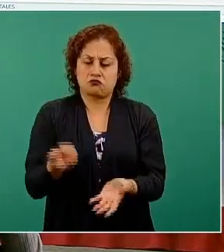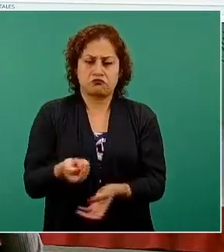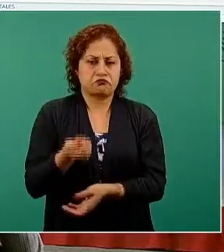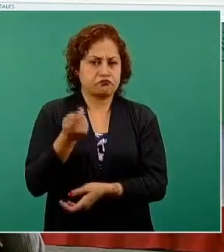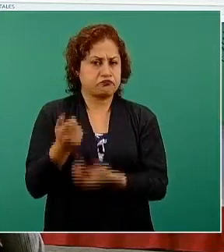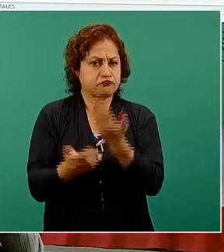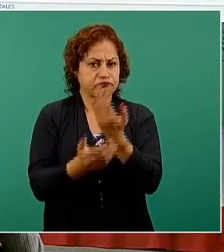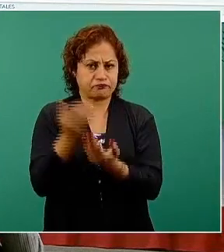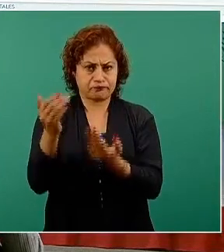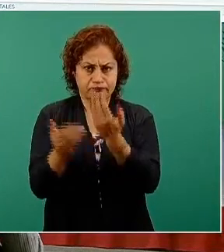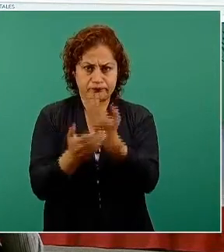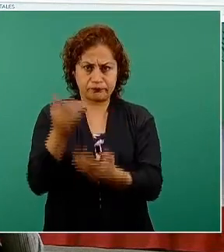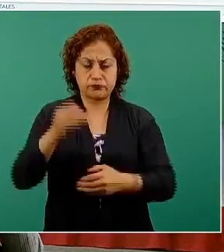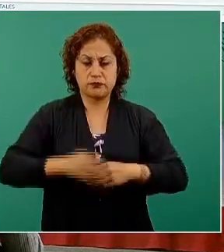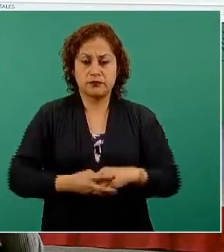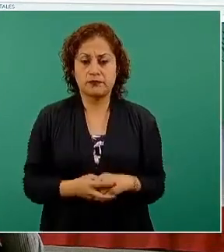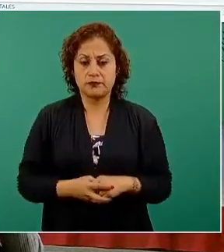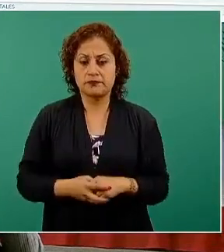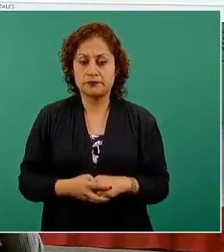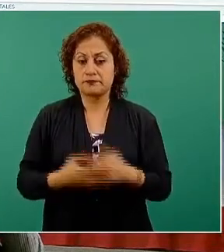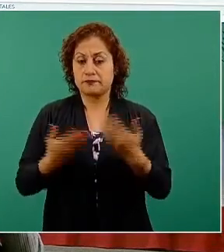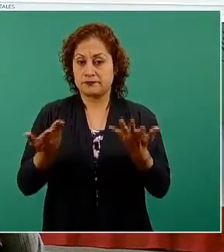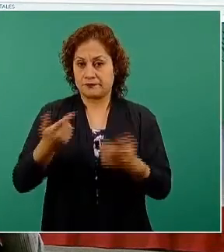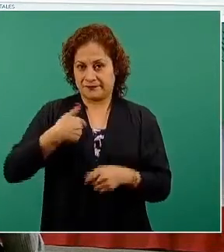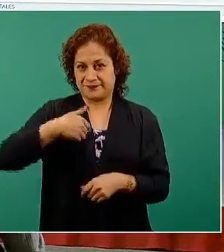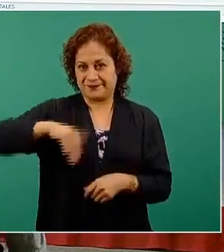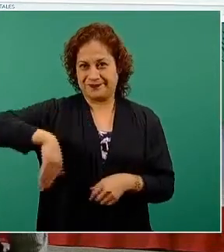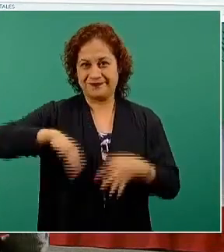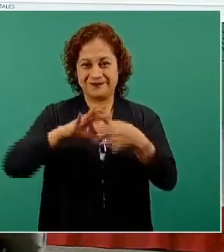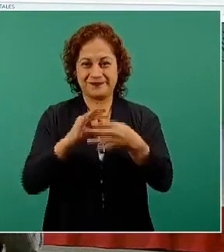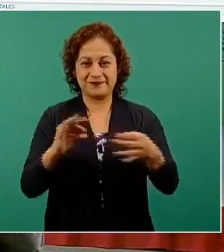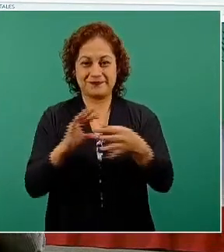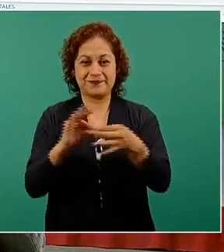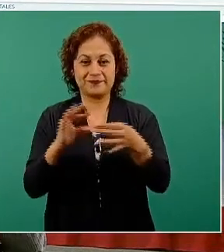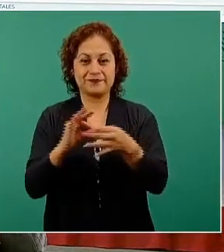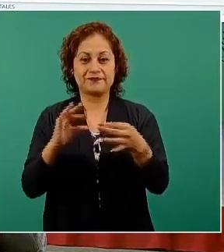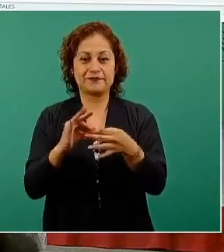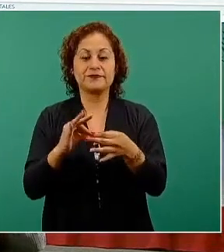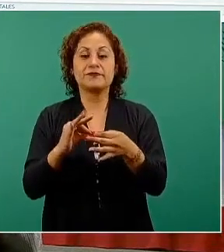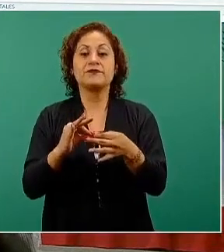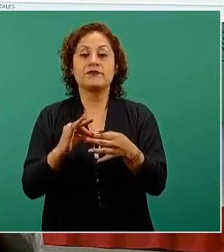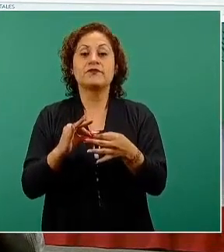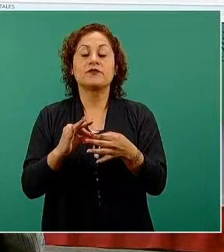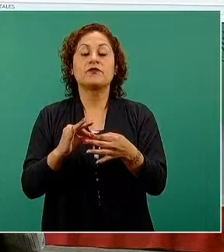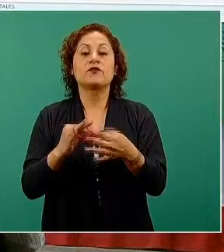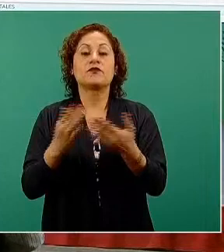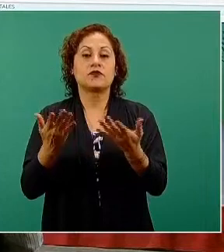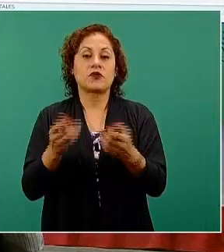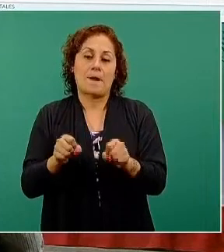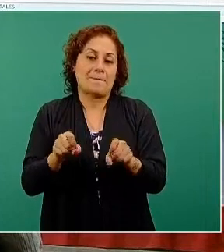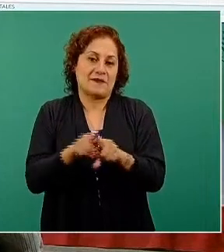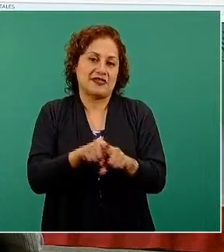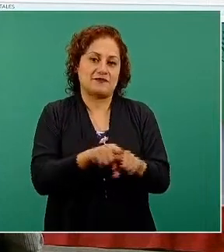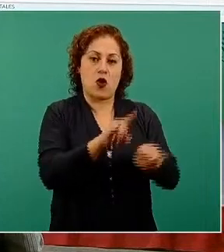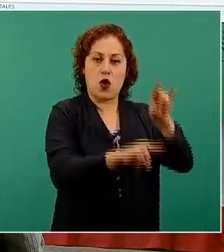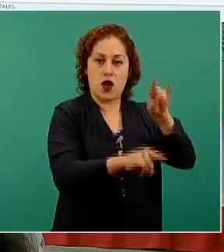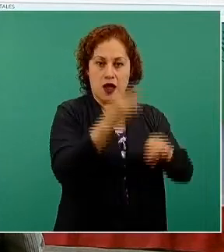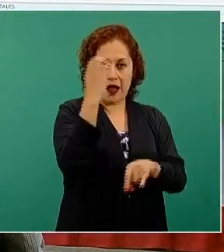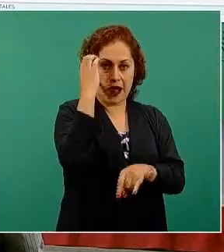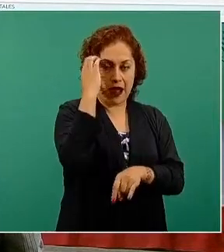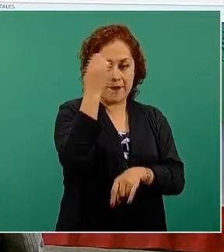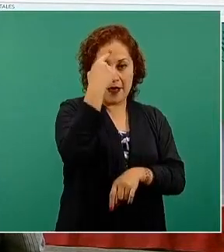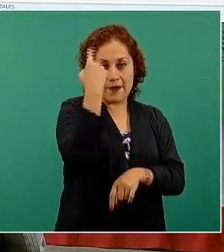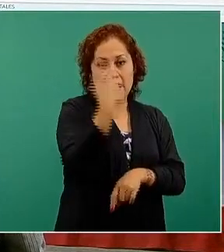están ocupadas, ¿no? Y lo mismo que comenté para la ocupación general, también se está trabajando